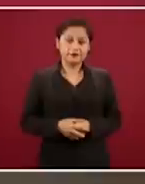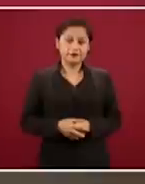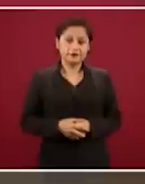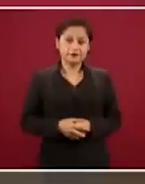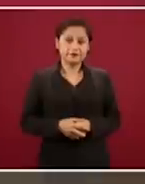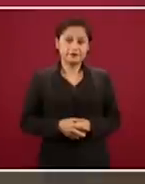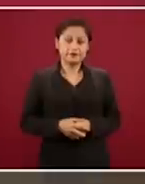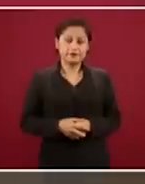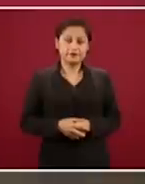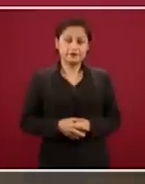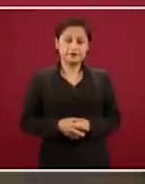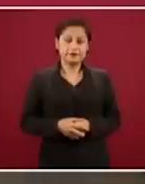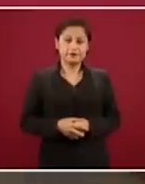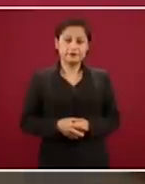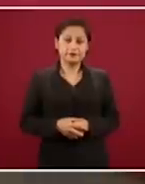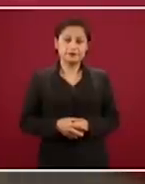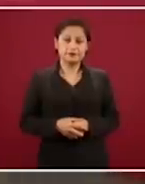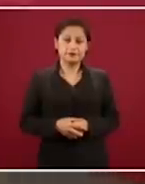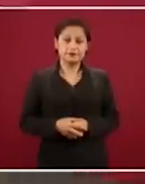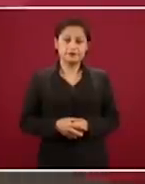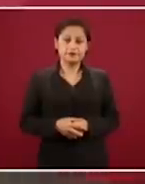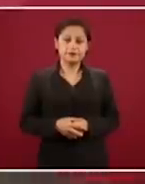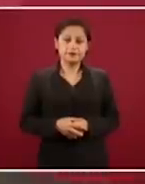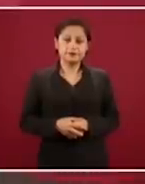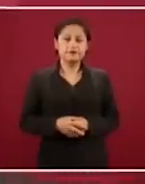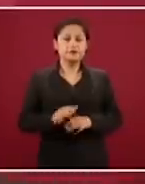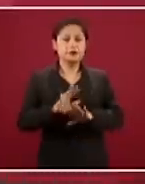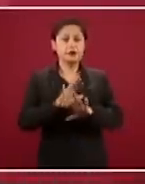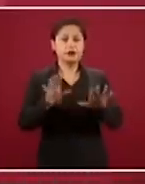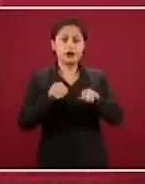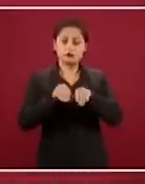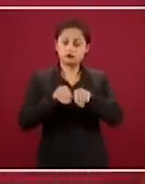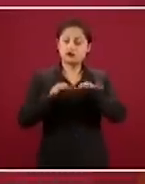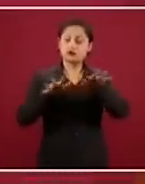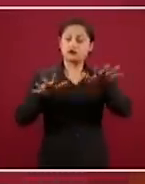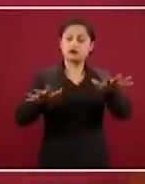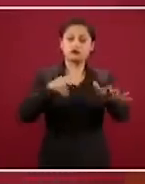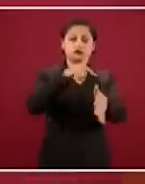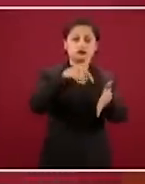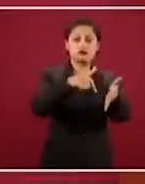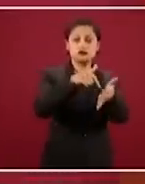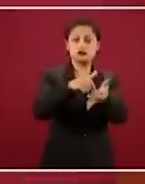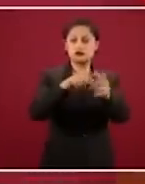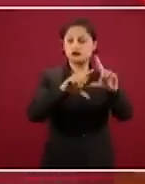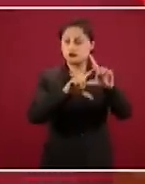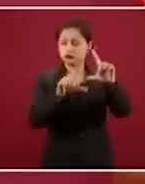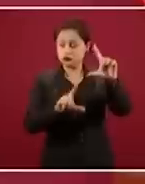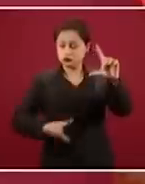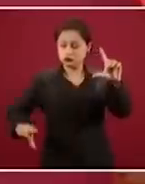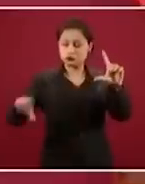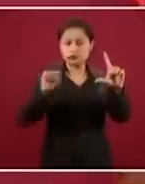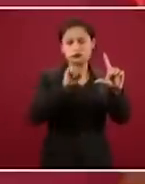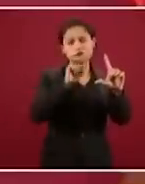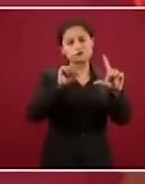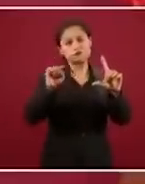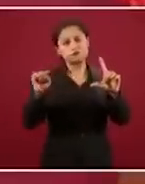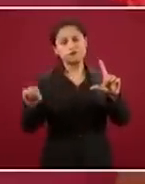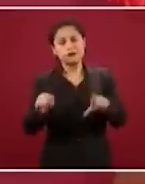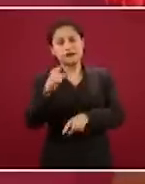presencia en 150 regiones del país, de